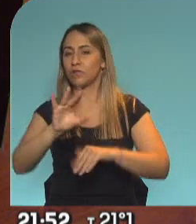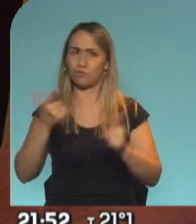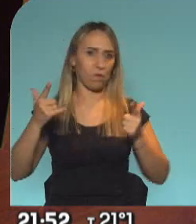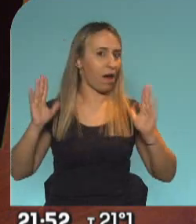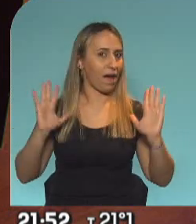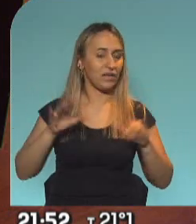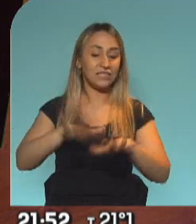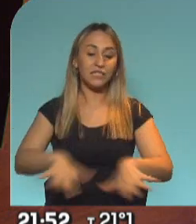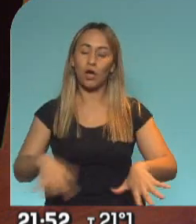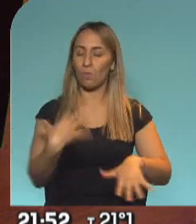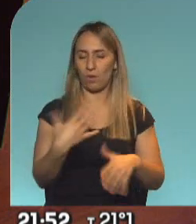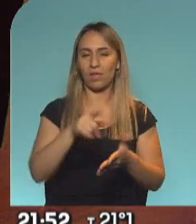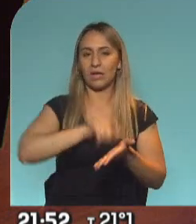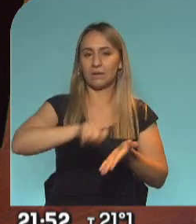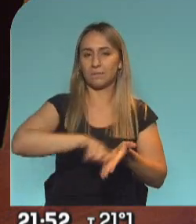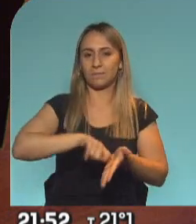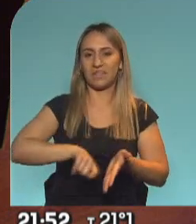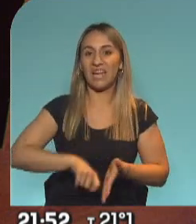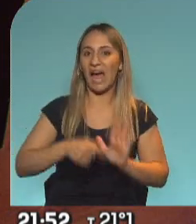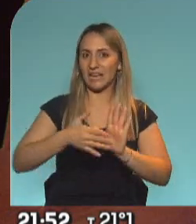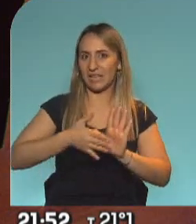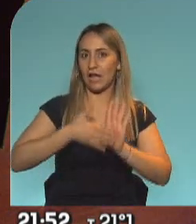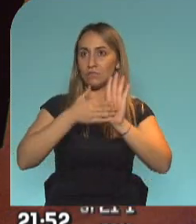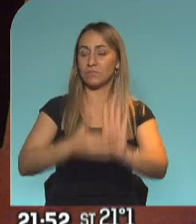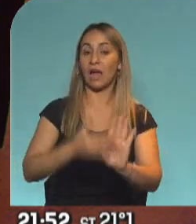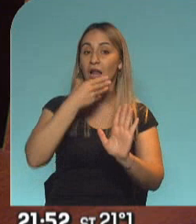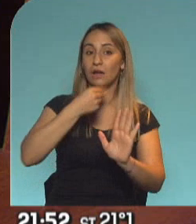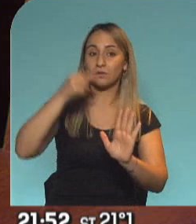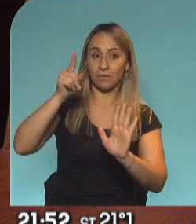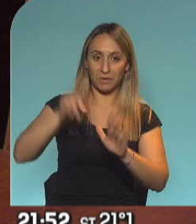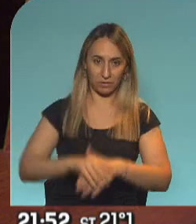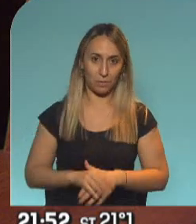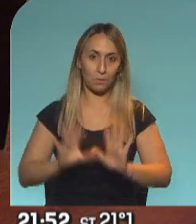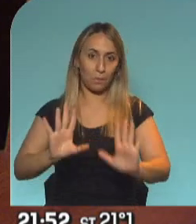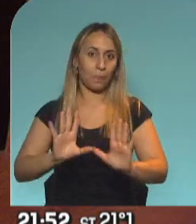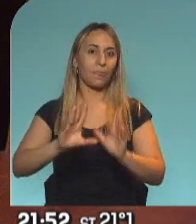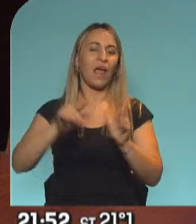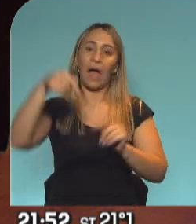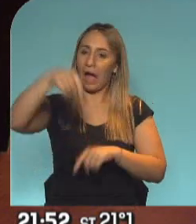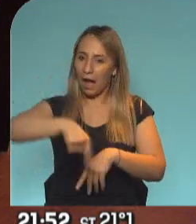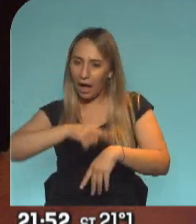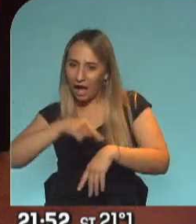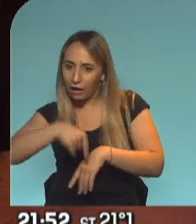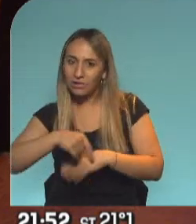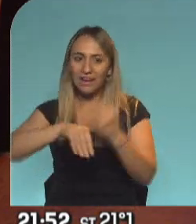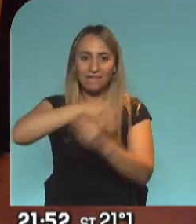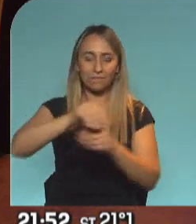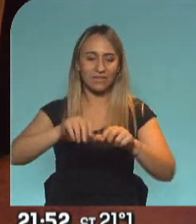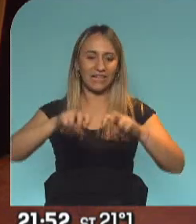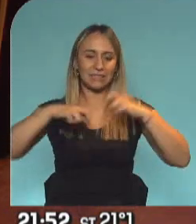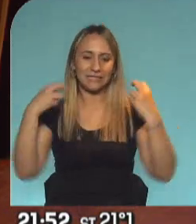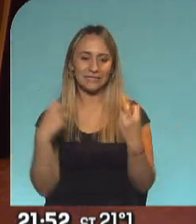con que el COVID-19 no va a hacer venir a Papá Noel. Quedó claro. ¿No? Bueno, como está la familia en la mesa mirándonos,